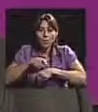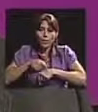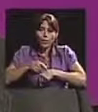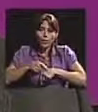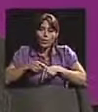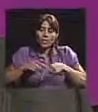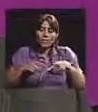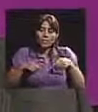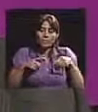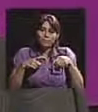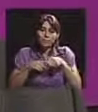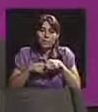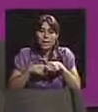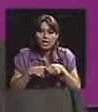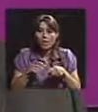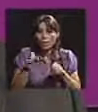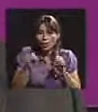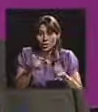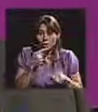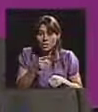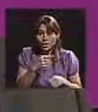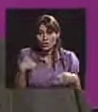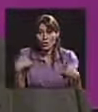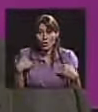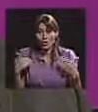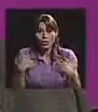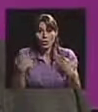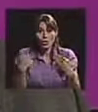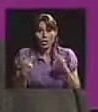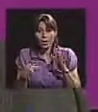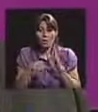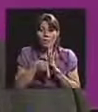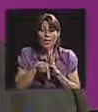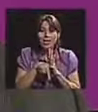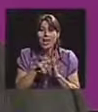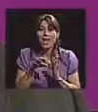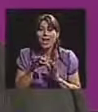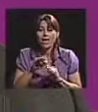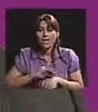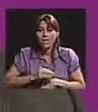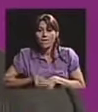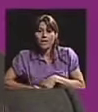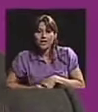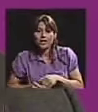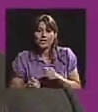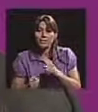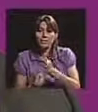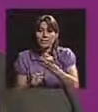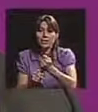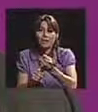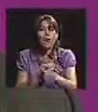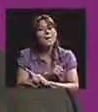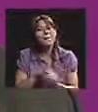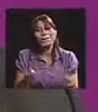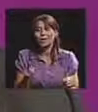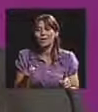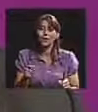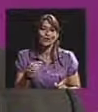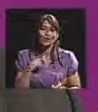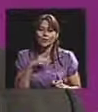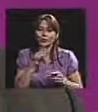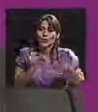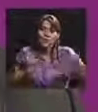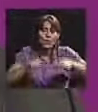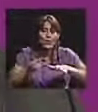prohíba la fertilización in vitro. Estoy contento de eso, pero no estoy contento como en el país se trata a las parejas con infertilidad, y en los años que ha habido